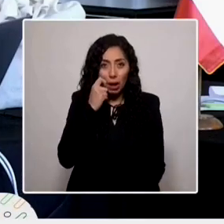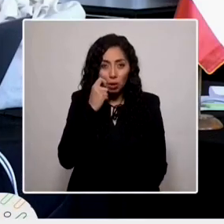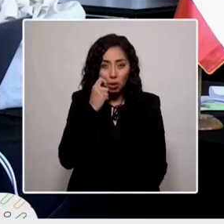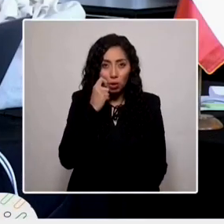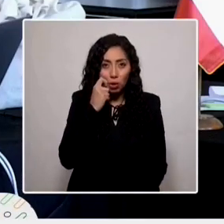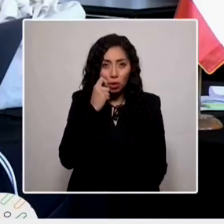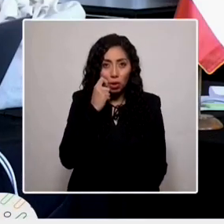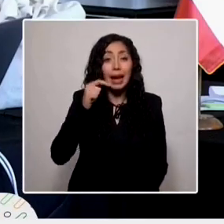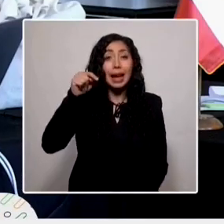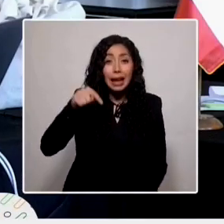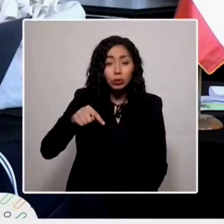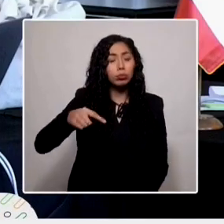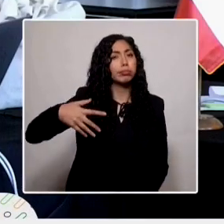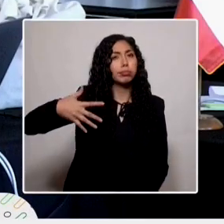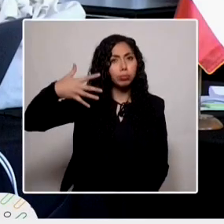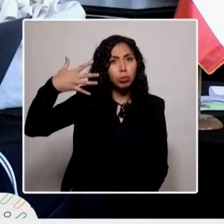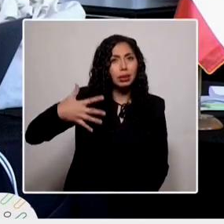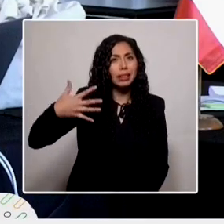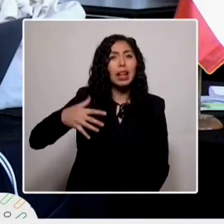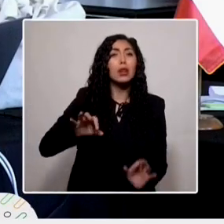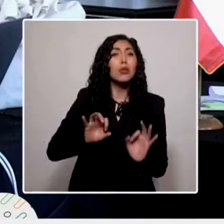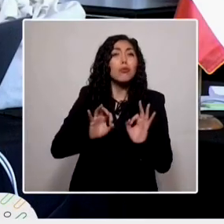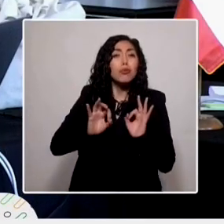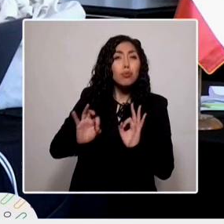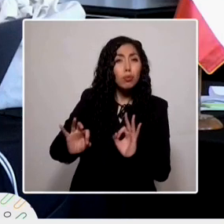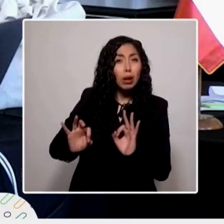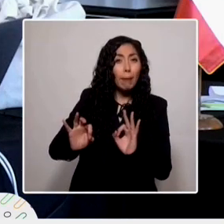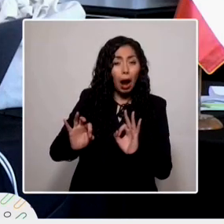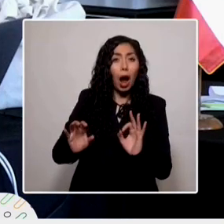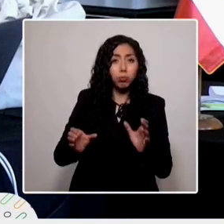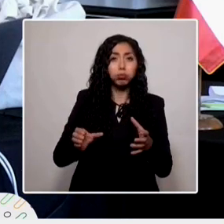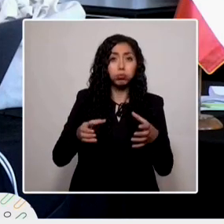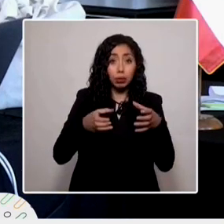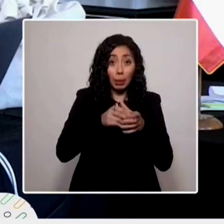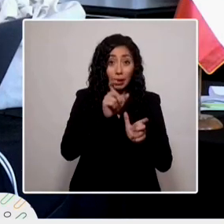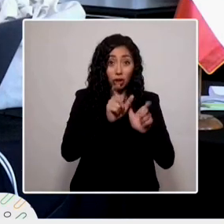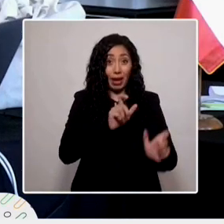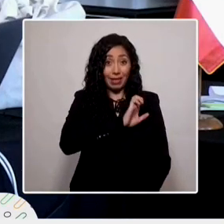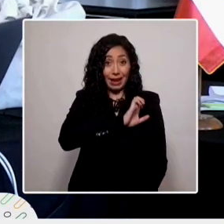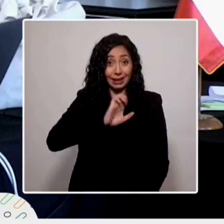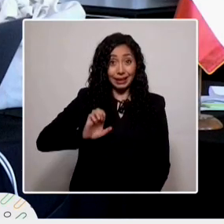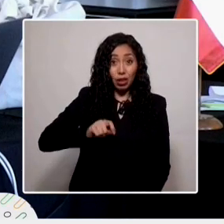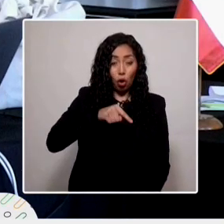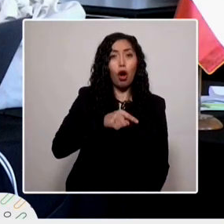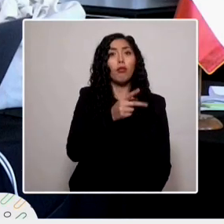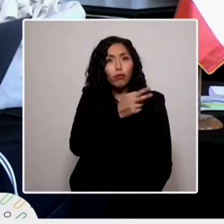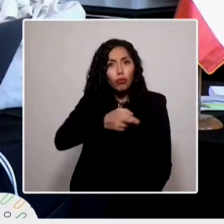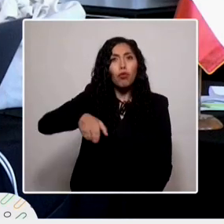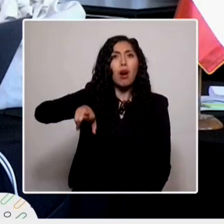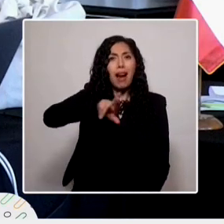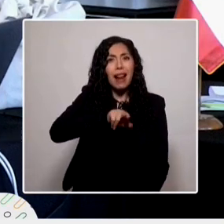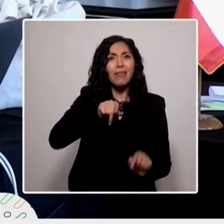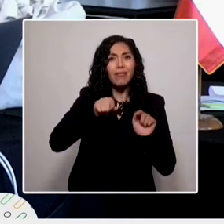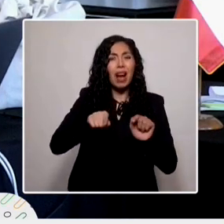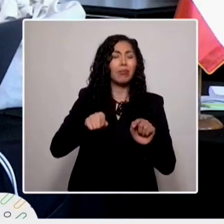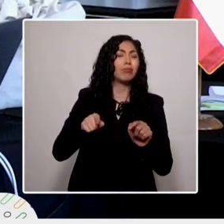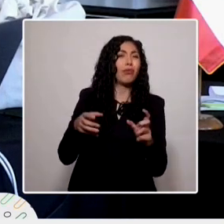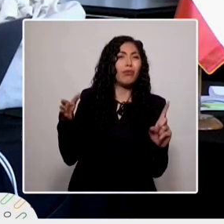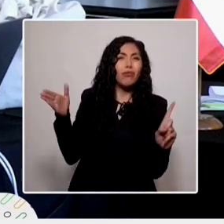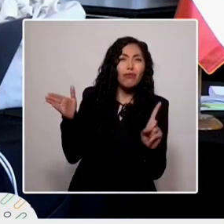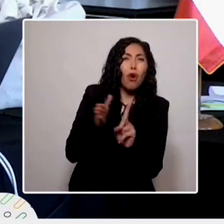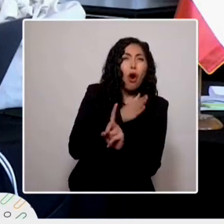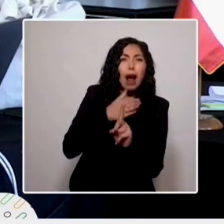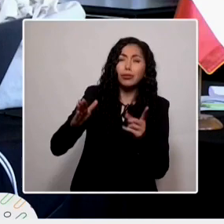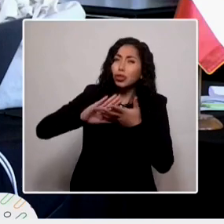Es indispensable que nunca más agentes del Estado en ejercicio de sus funciones vuelvan a cometer las atrocidades que se han